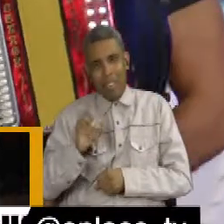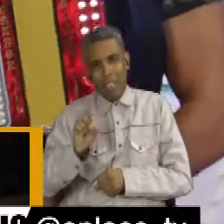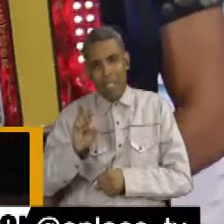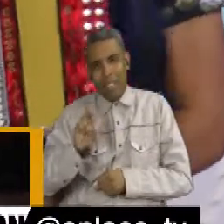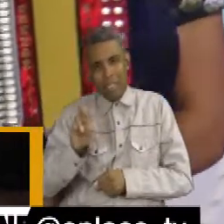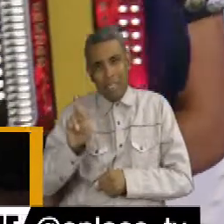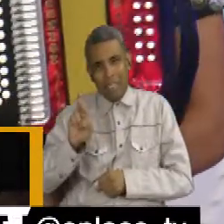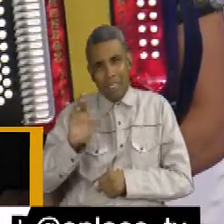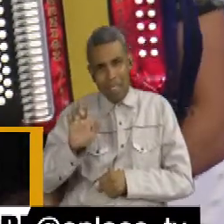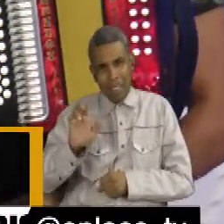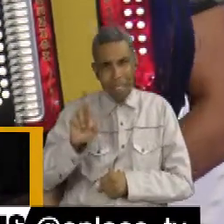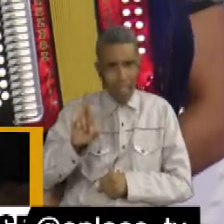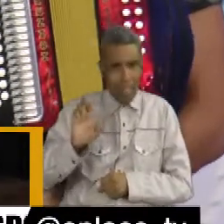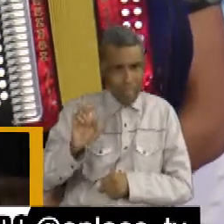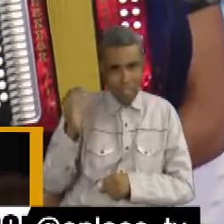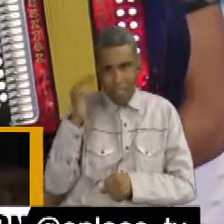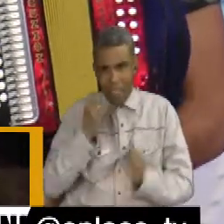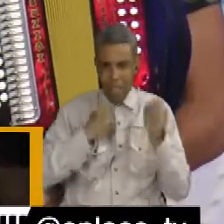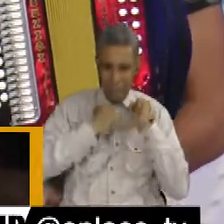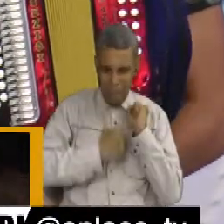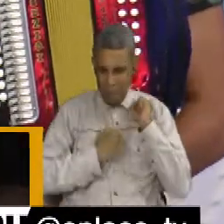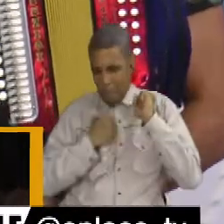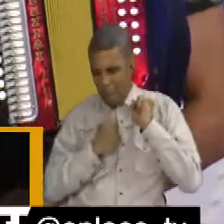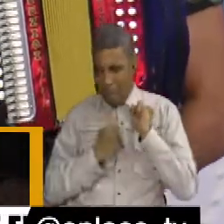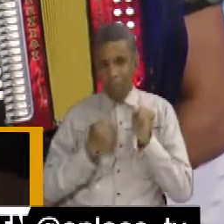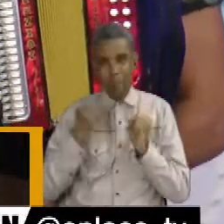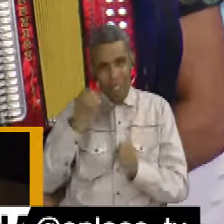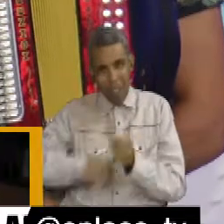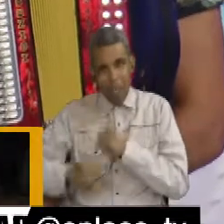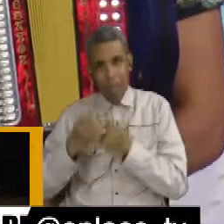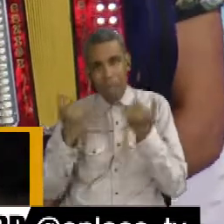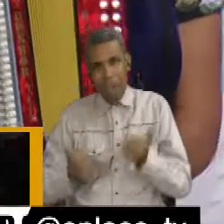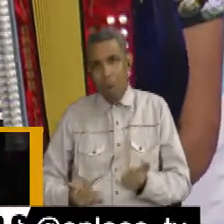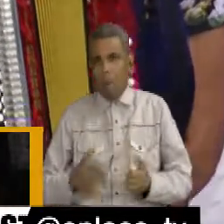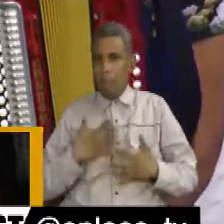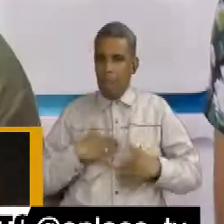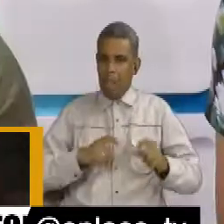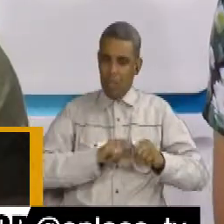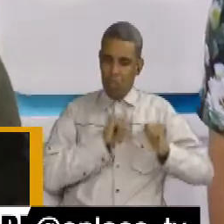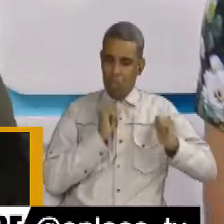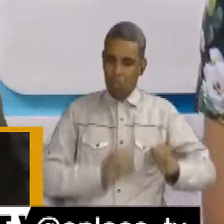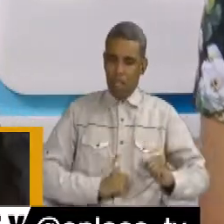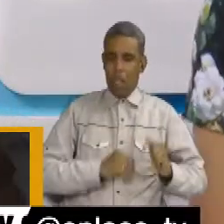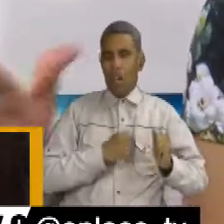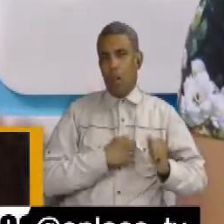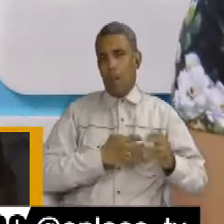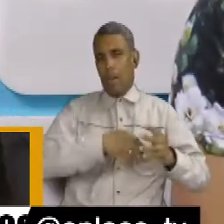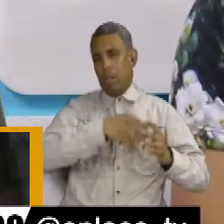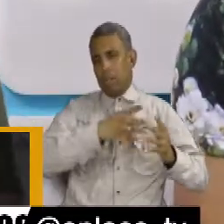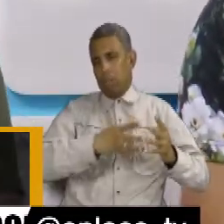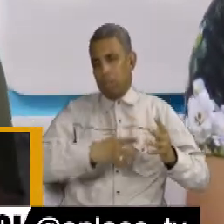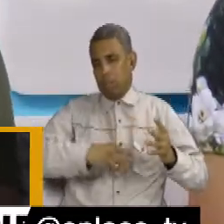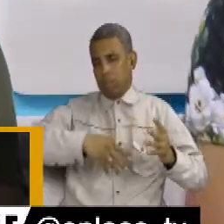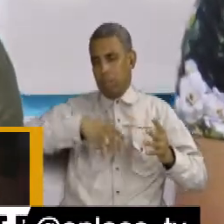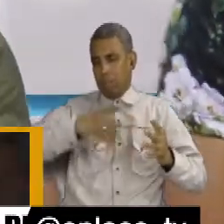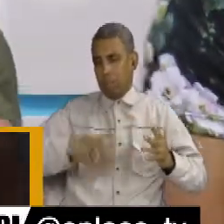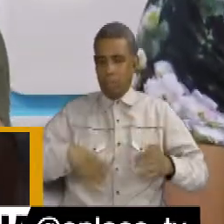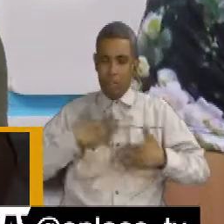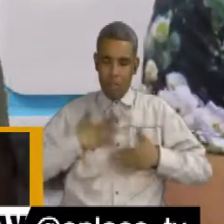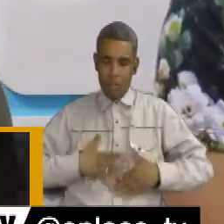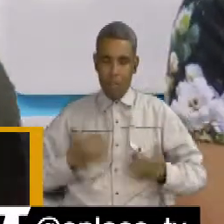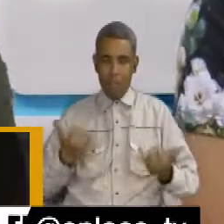Ahora queremos cambiar la papeleta con esta canción que es más romántica, más para el interior. Estamos promocionándola en los Santanderes y arrancamos hoy por Barranca